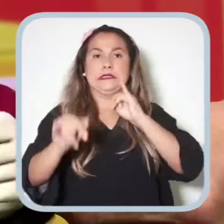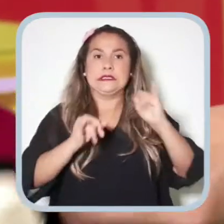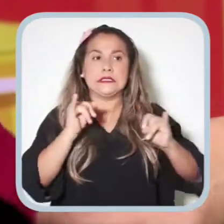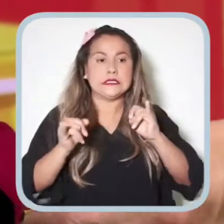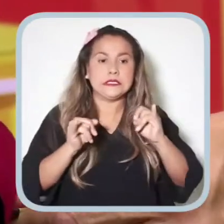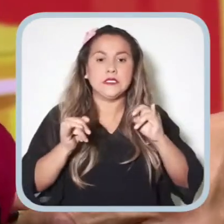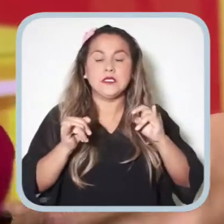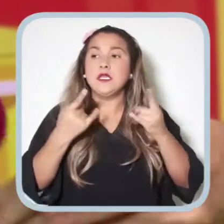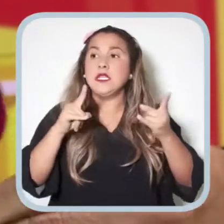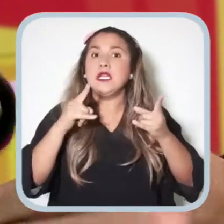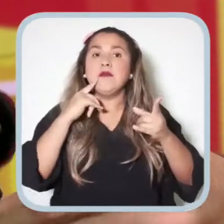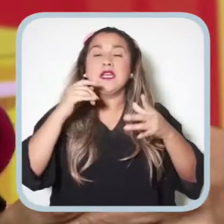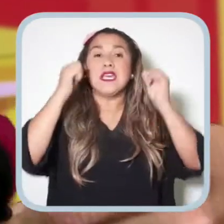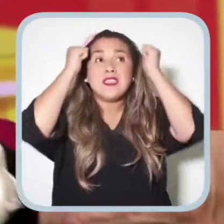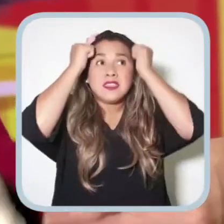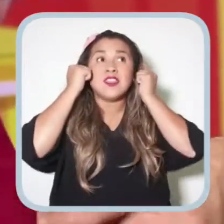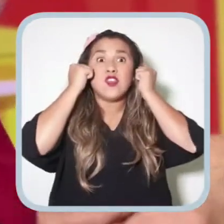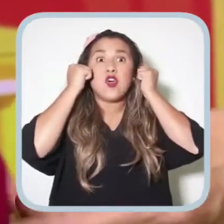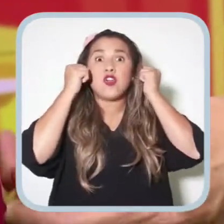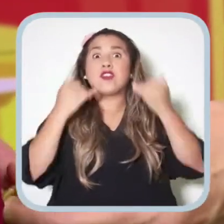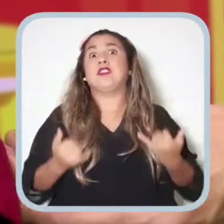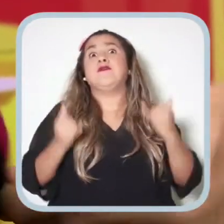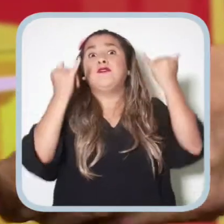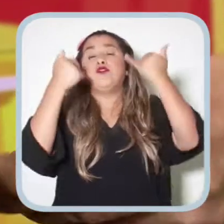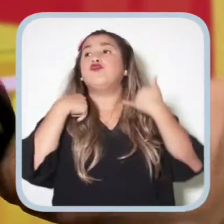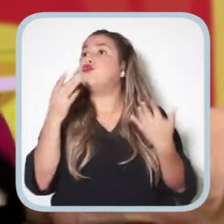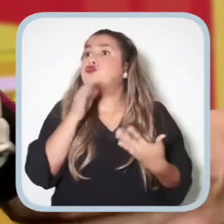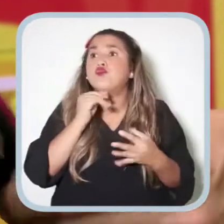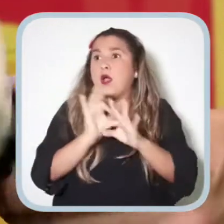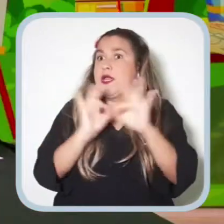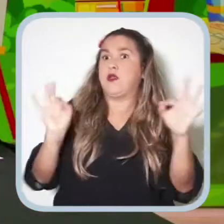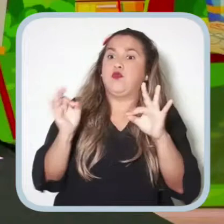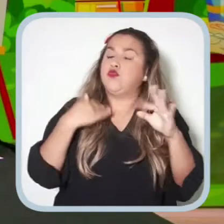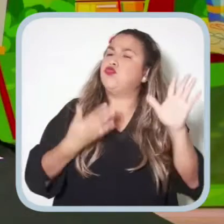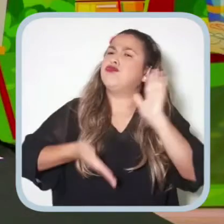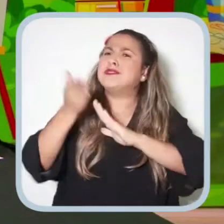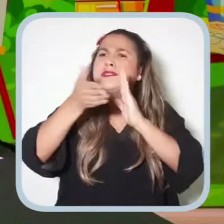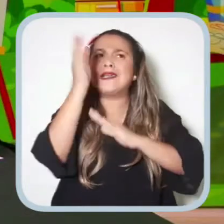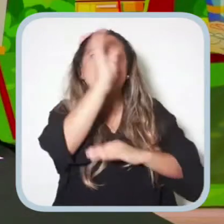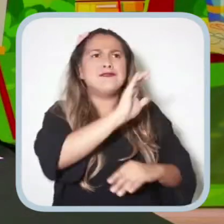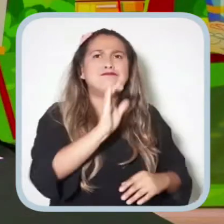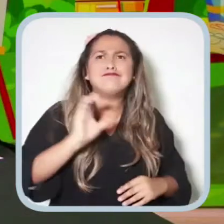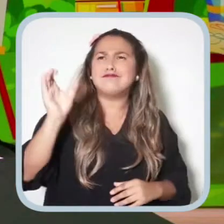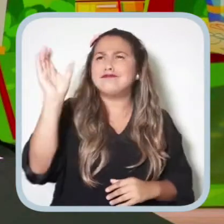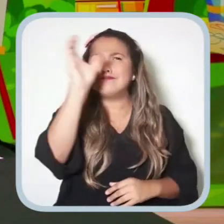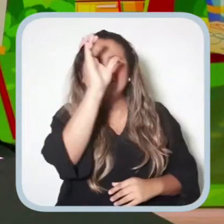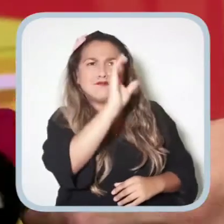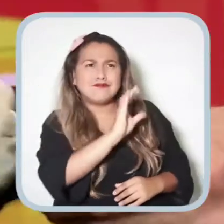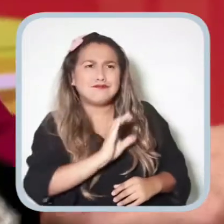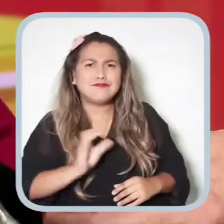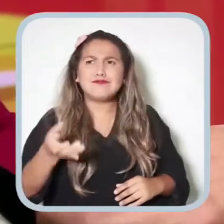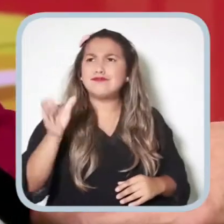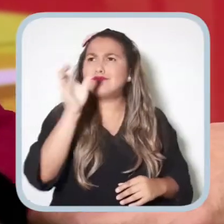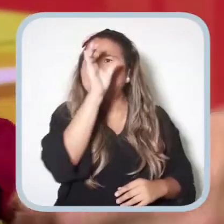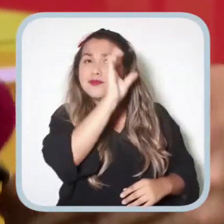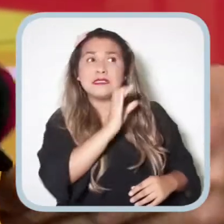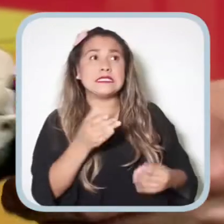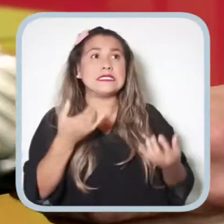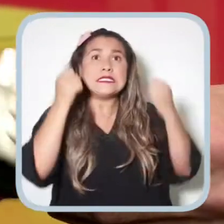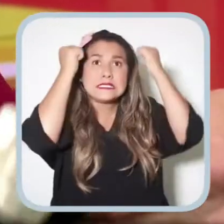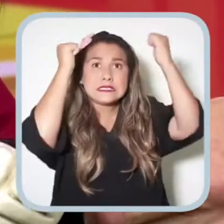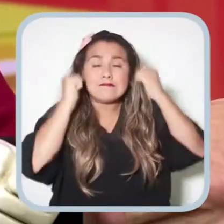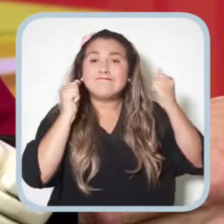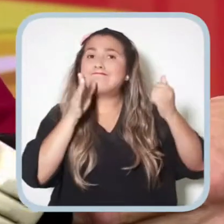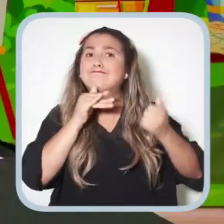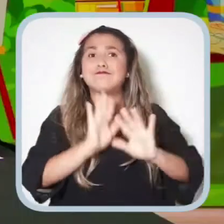gorros divertidos. Y yo no tengo ninguno. Salí por la ciudad a buscar mi gorro divertido y no